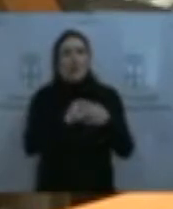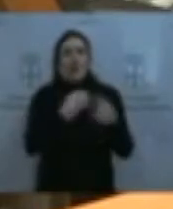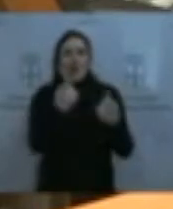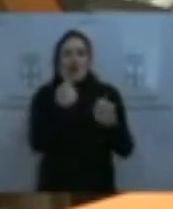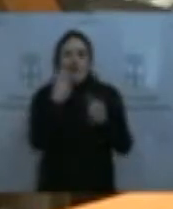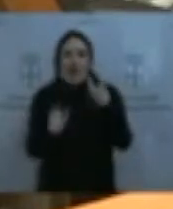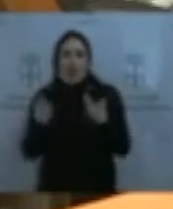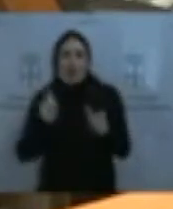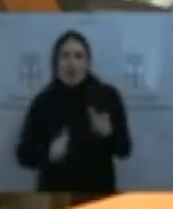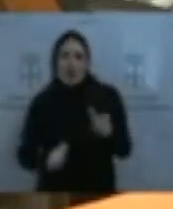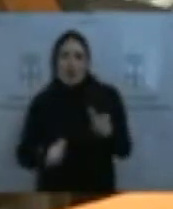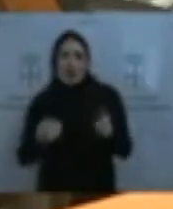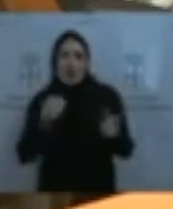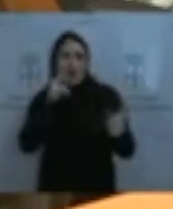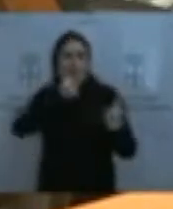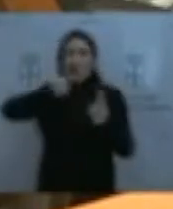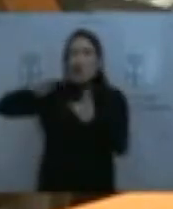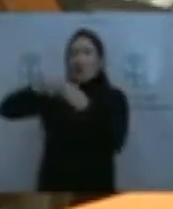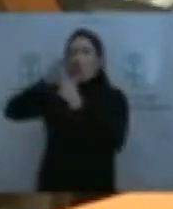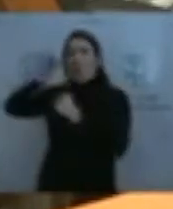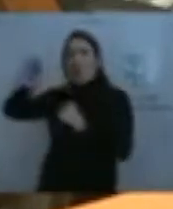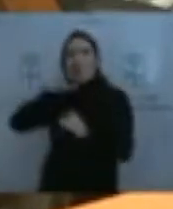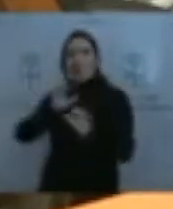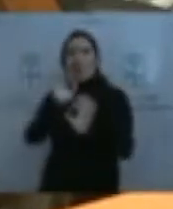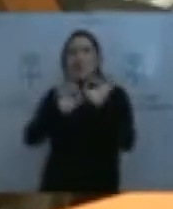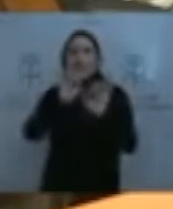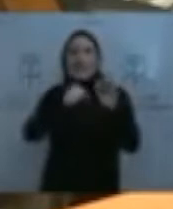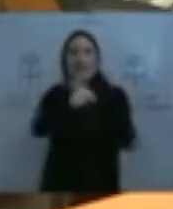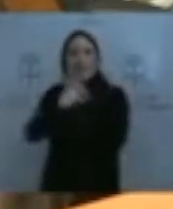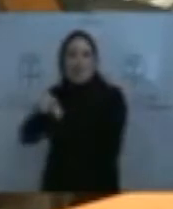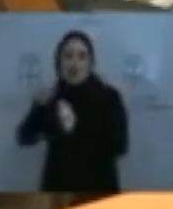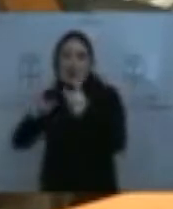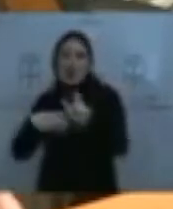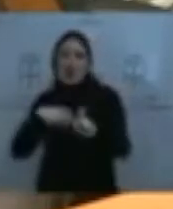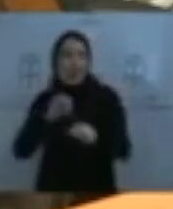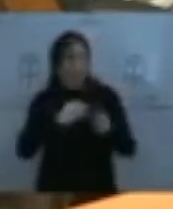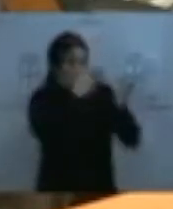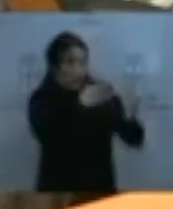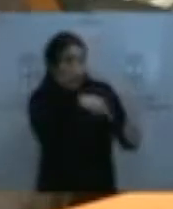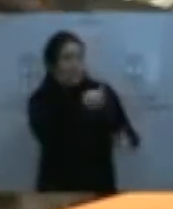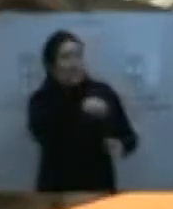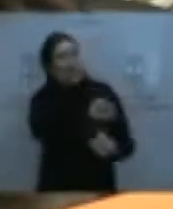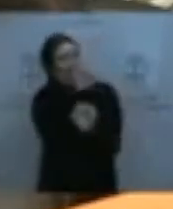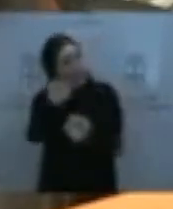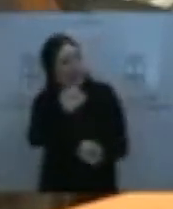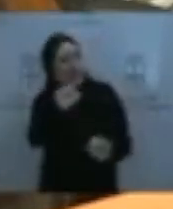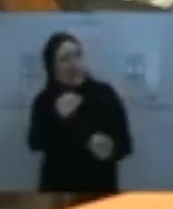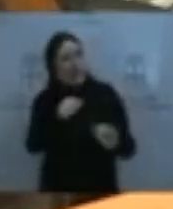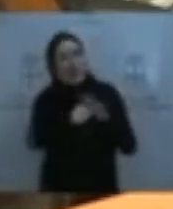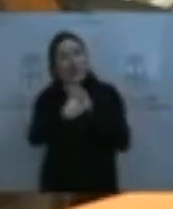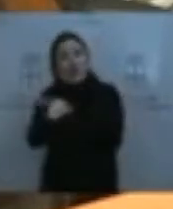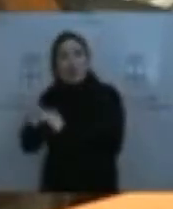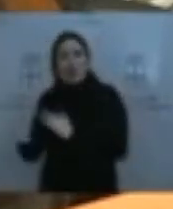entonces tendría que mirar para el Partido Popular por las tasas de reposición de funcionarios, o para usted, que también es muy defensor de que haya esa reposición,